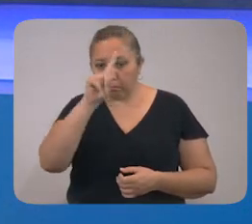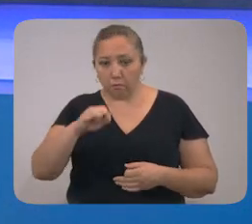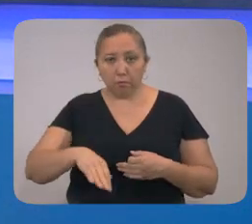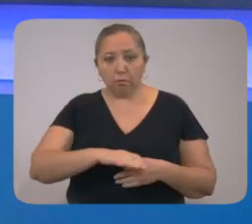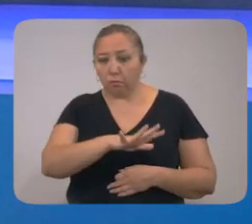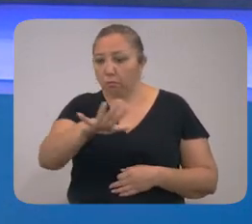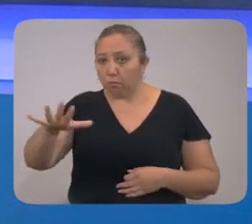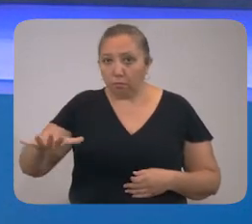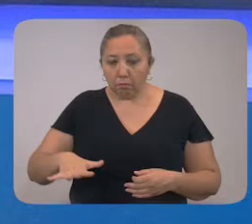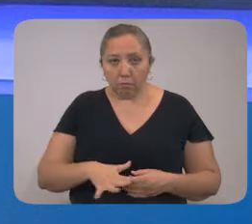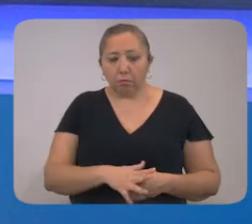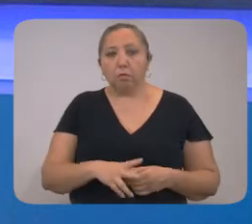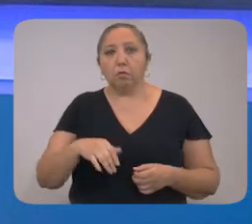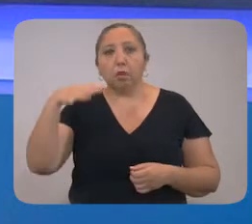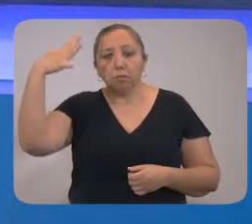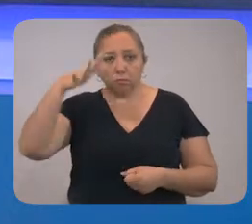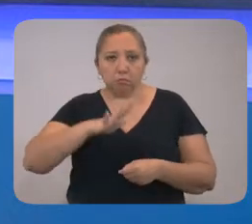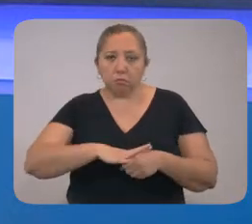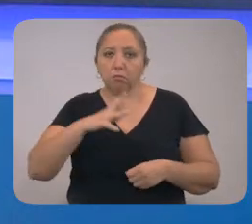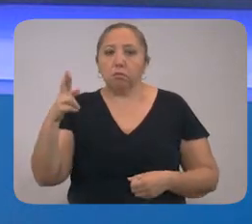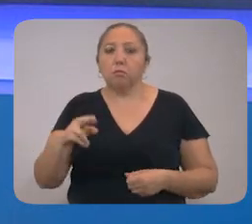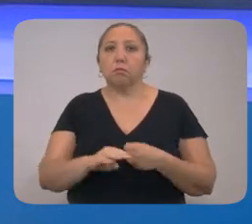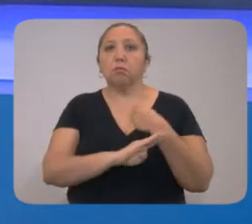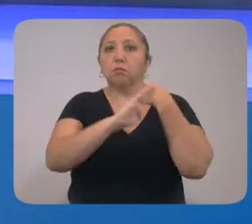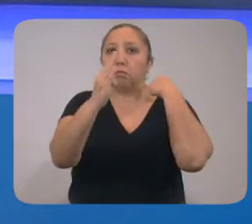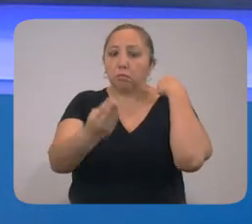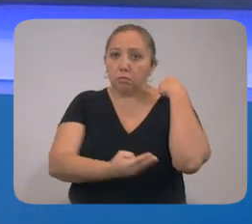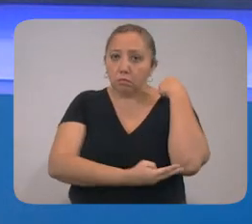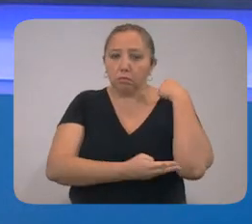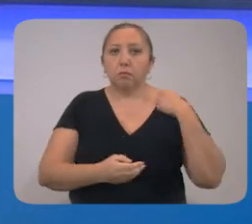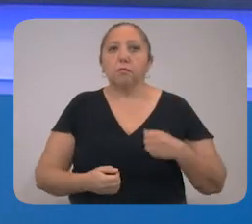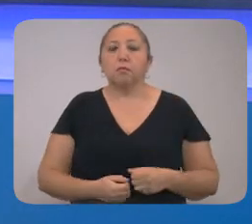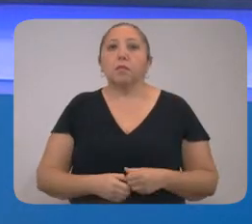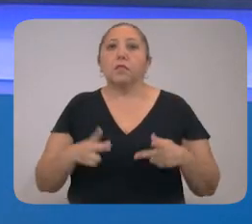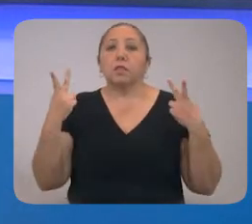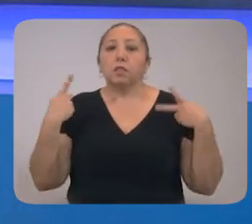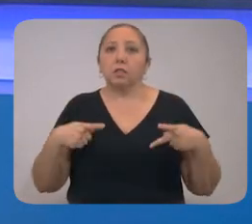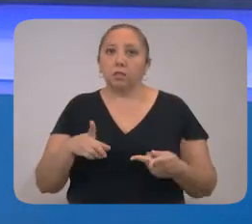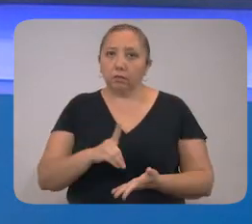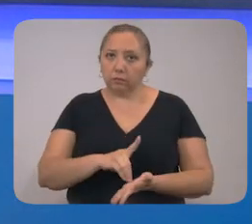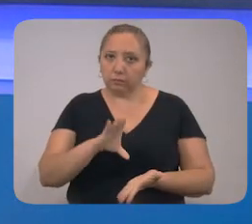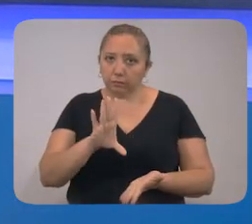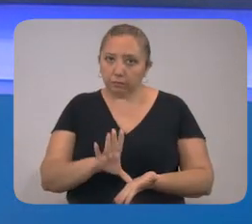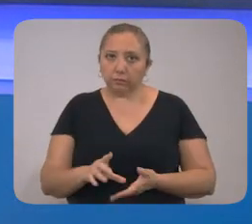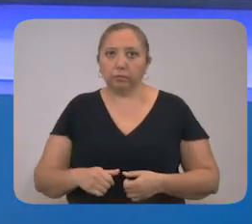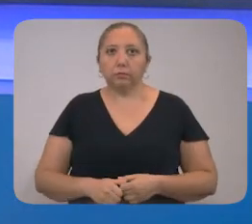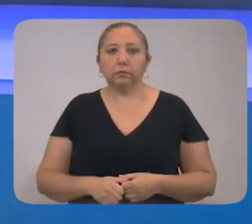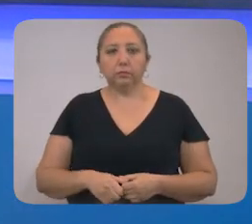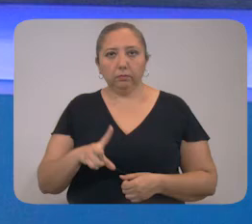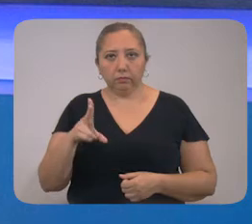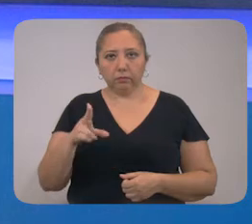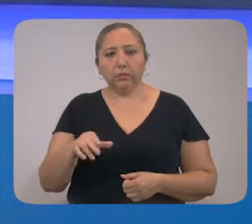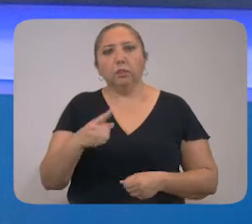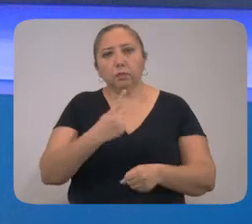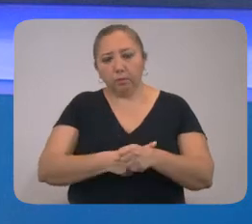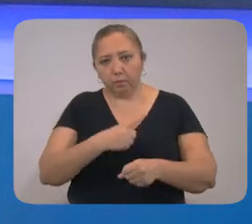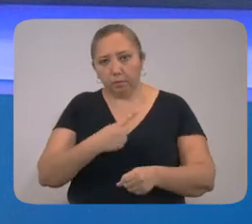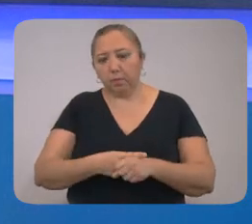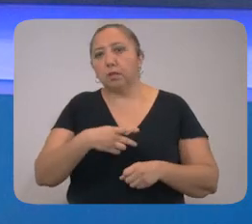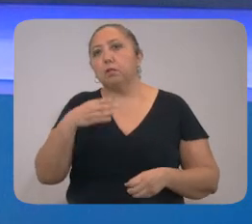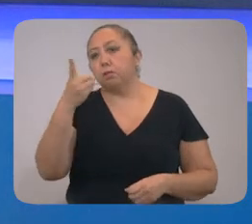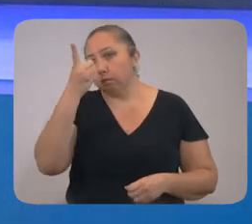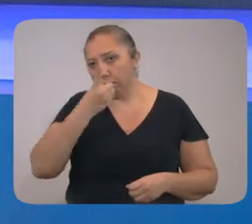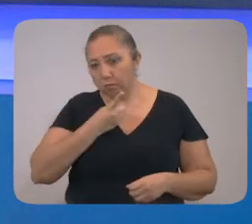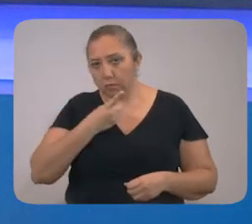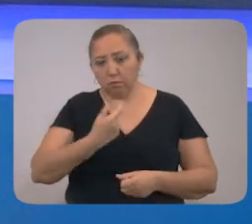población vulnerable como adultos mayores, mujeres embarazadas, personas con discapacidad, personas con padecimientos como